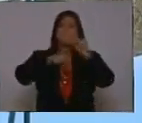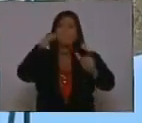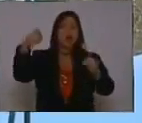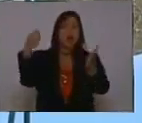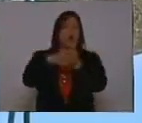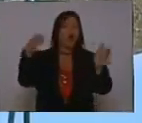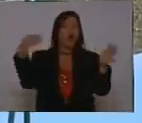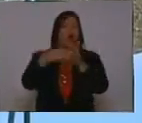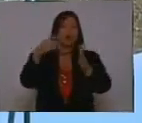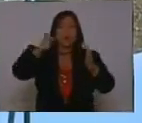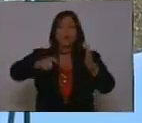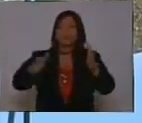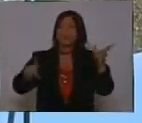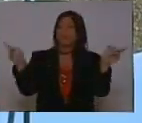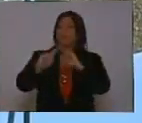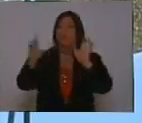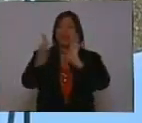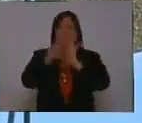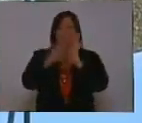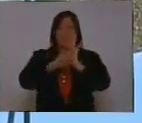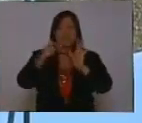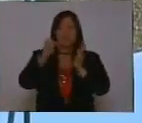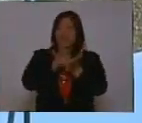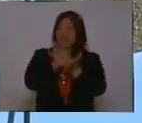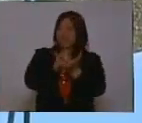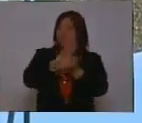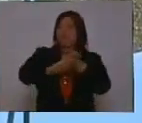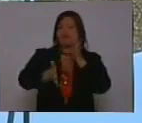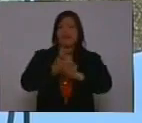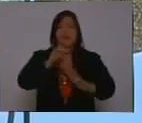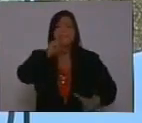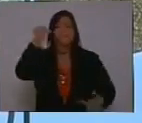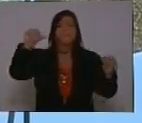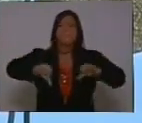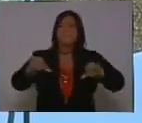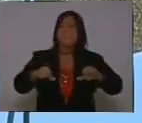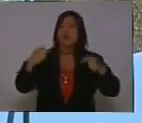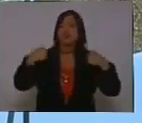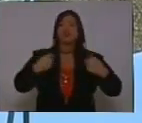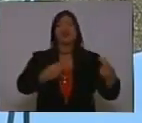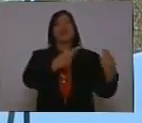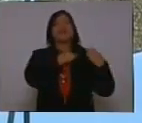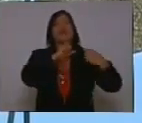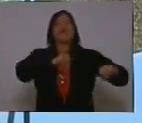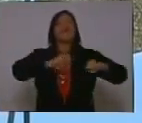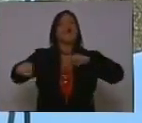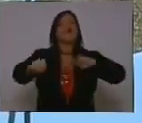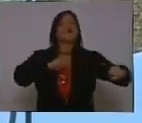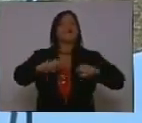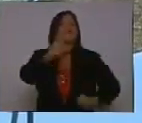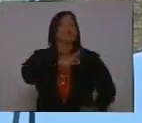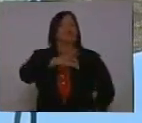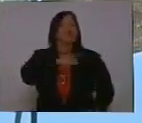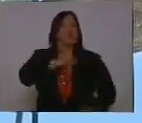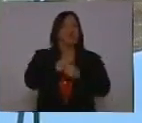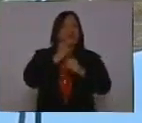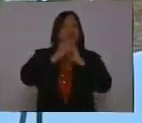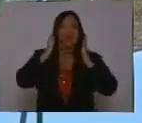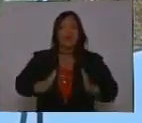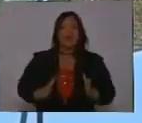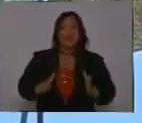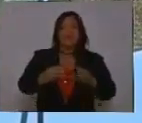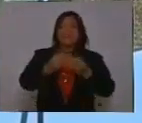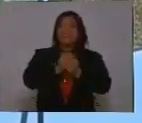las personas, los derechos de la clase trabajadora. Entonces, yo represento el Movimiento Social de los Trabajadores Sin